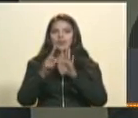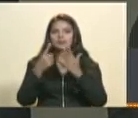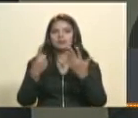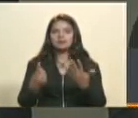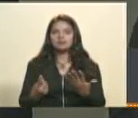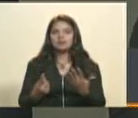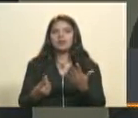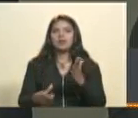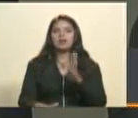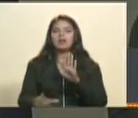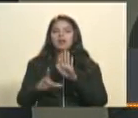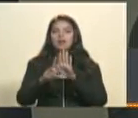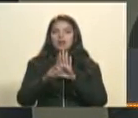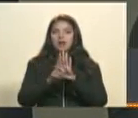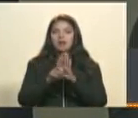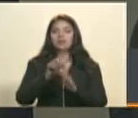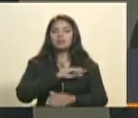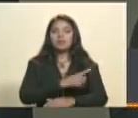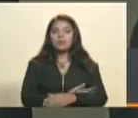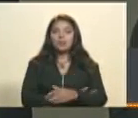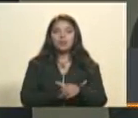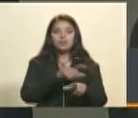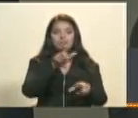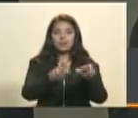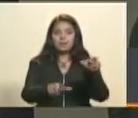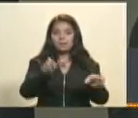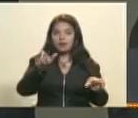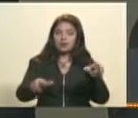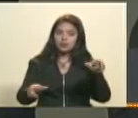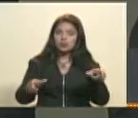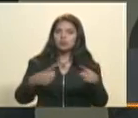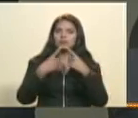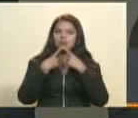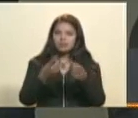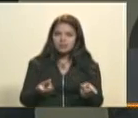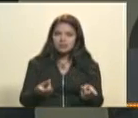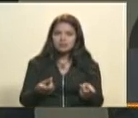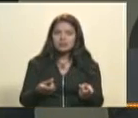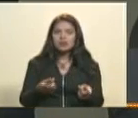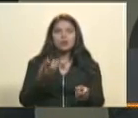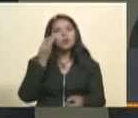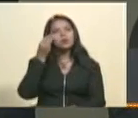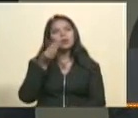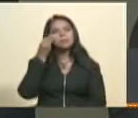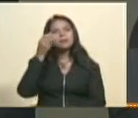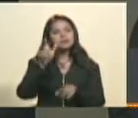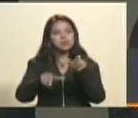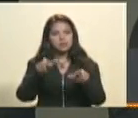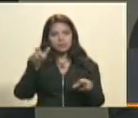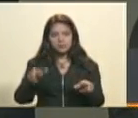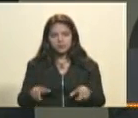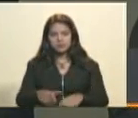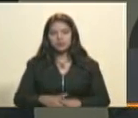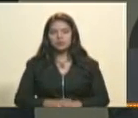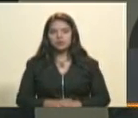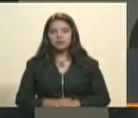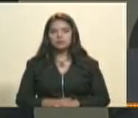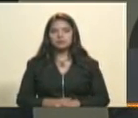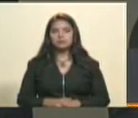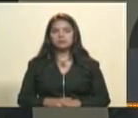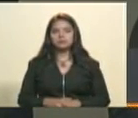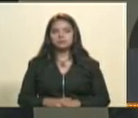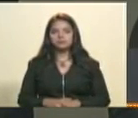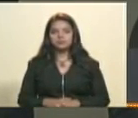Ley Orgánica del Poder Ciudadano, manifiesta ante la opinión pública lo siguiente,